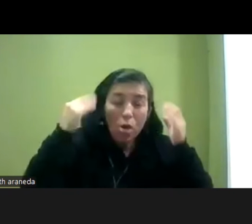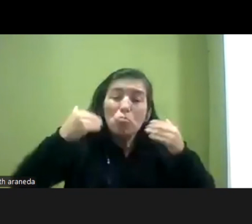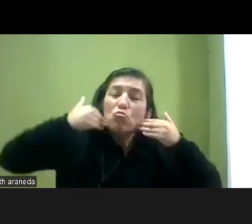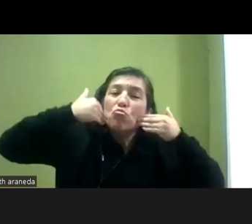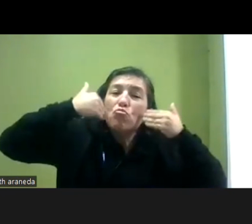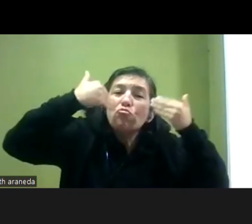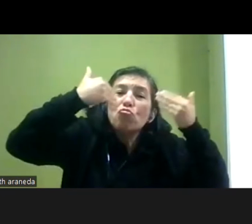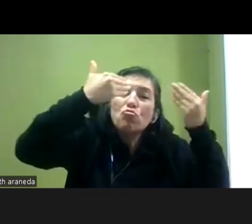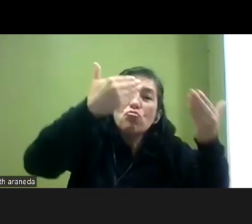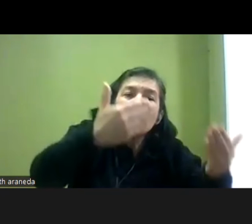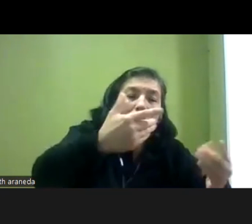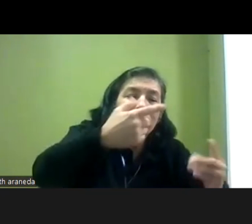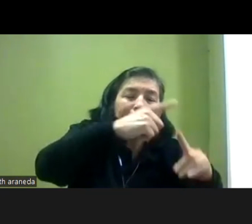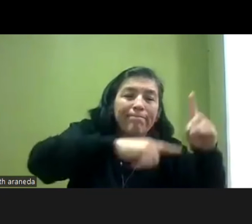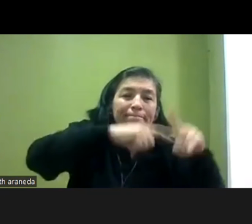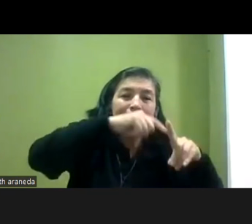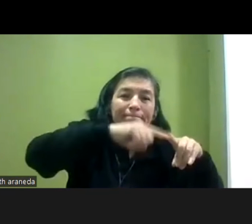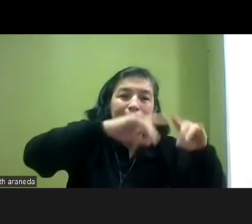en el entierro mismo.